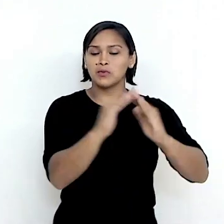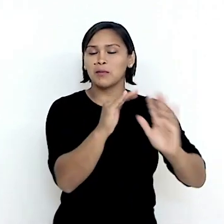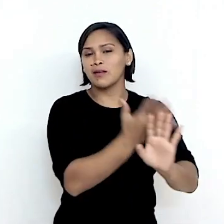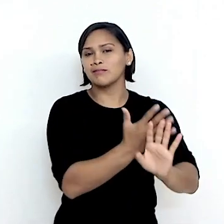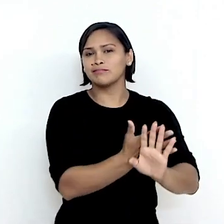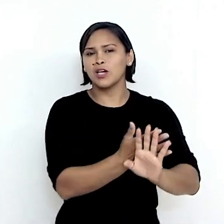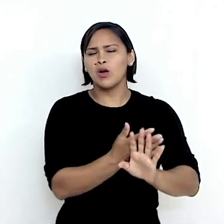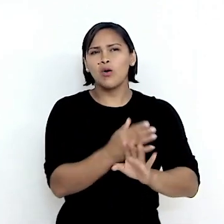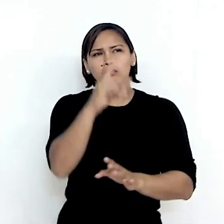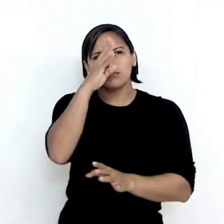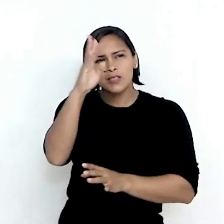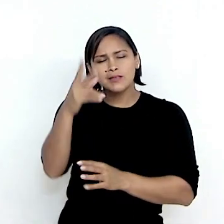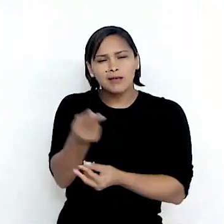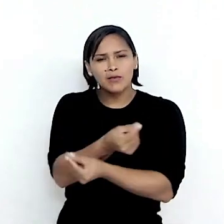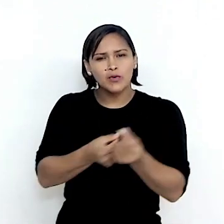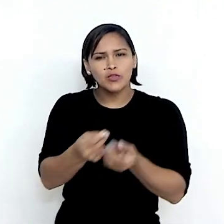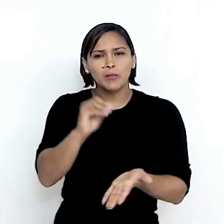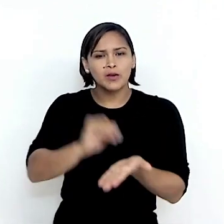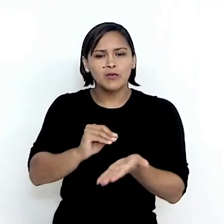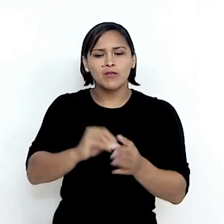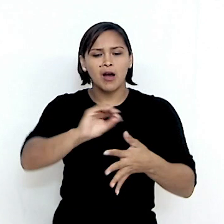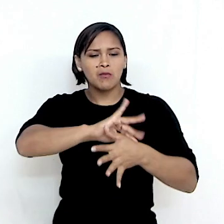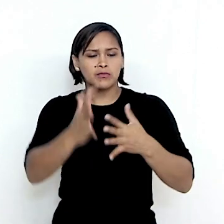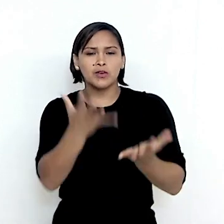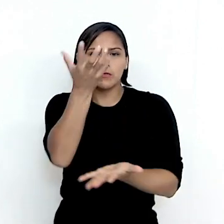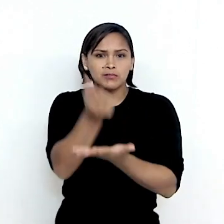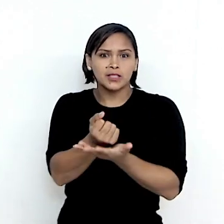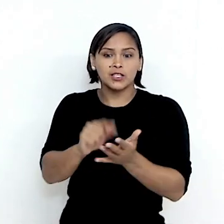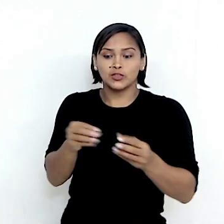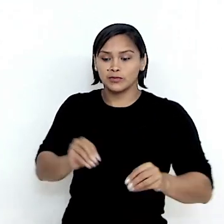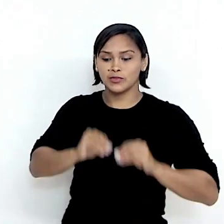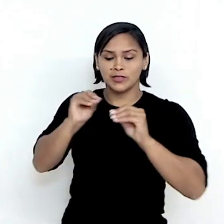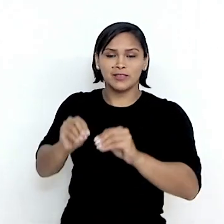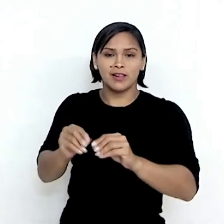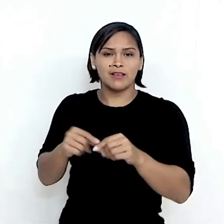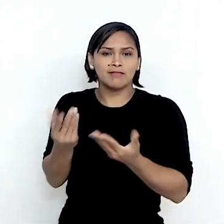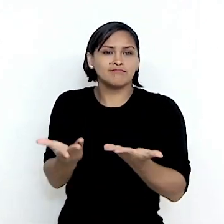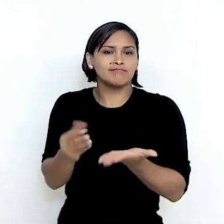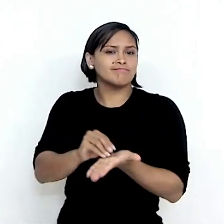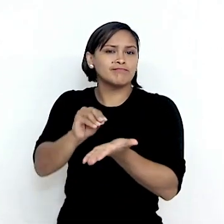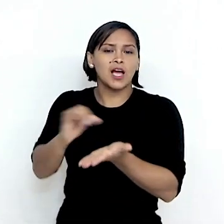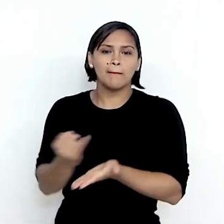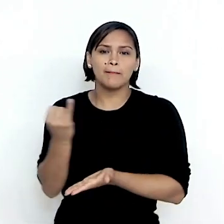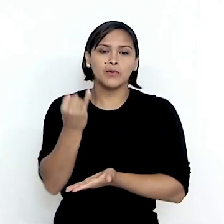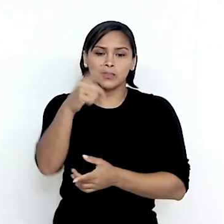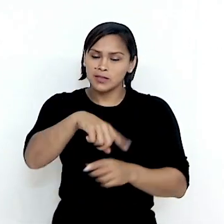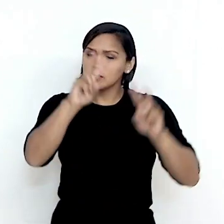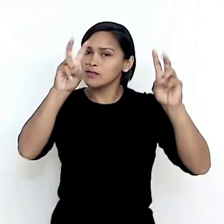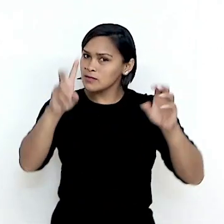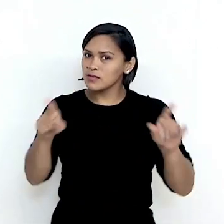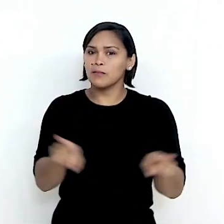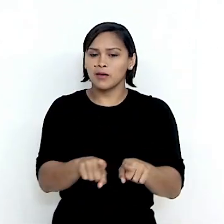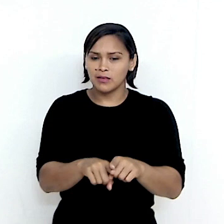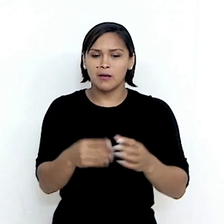las apps de delivery? Atendiendo la importancia de este asunto y también de la integración entre nuestros